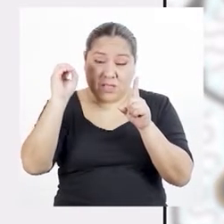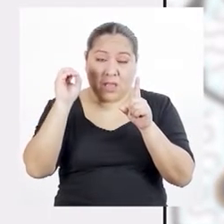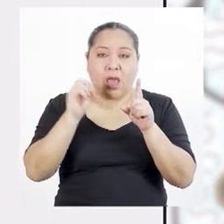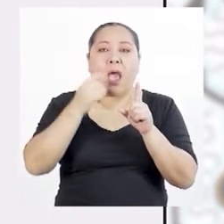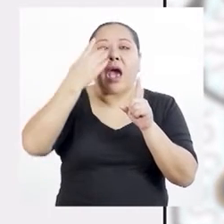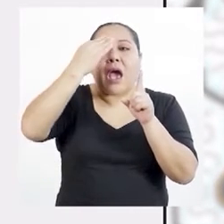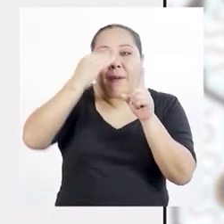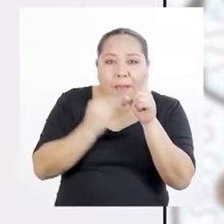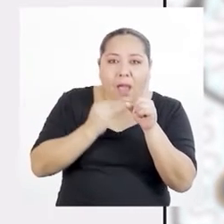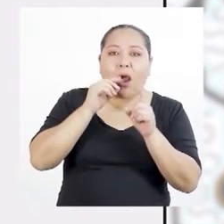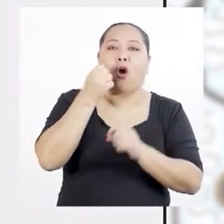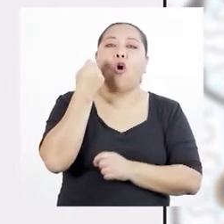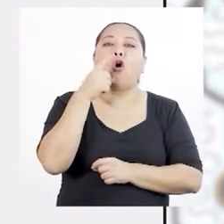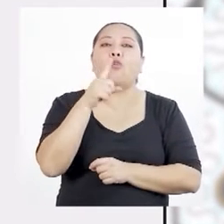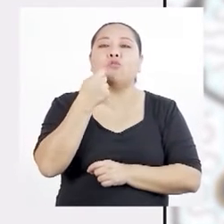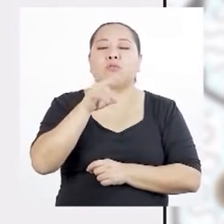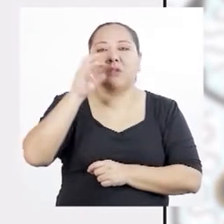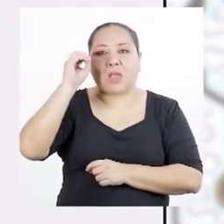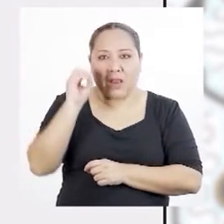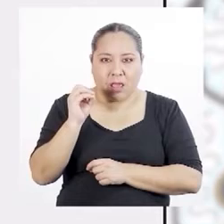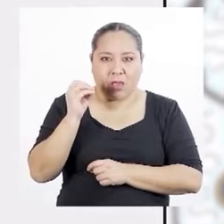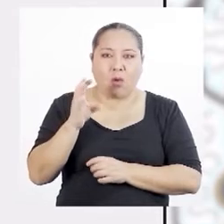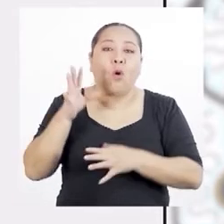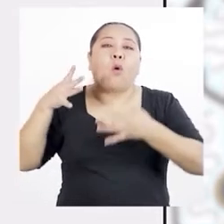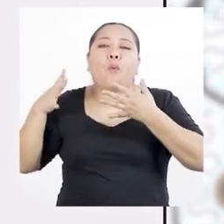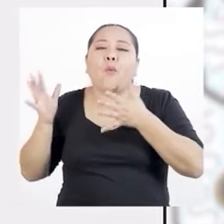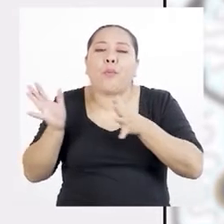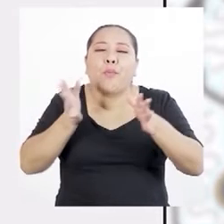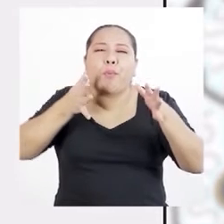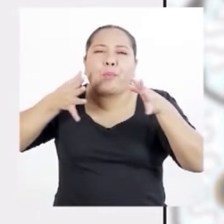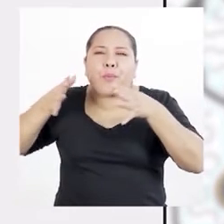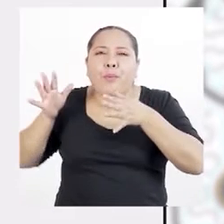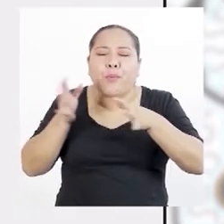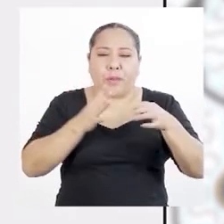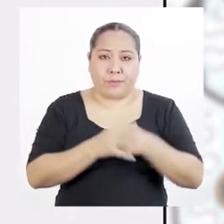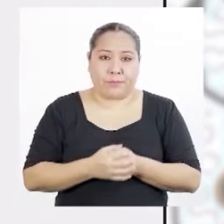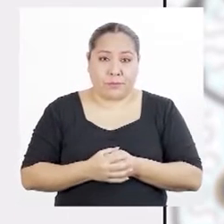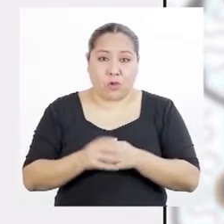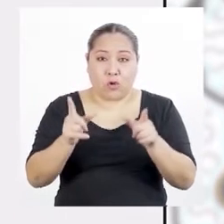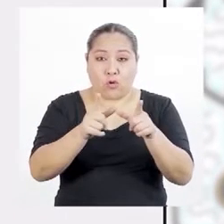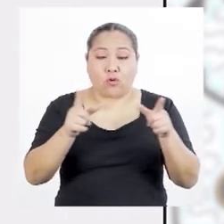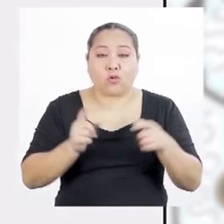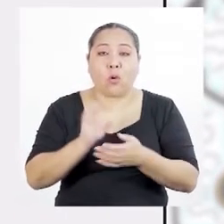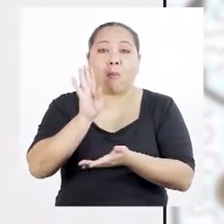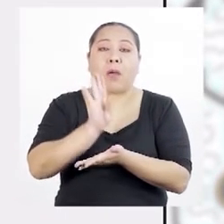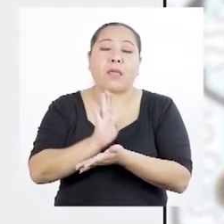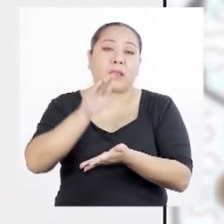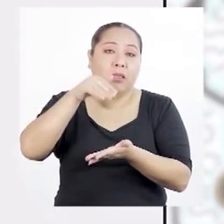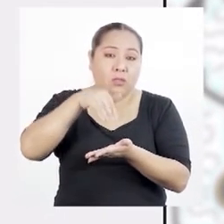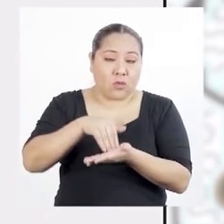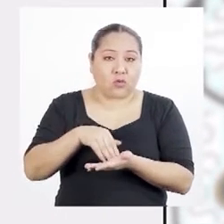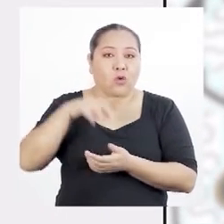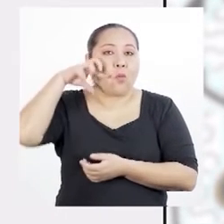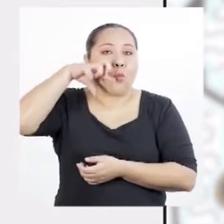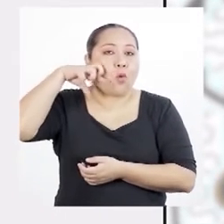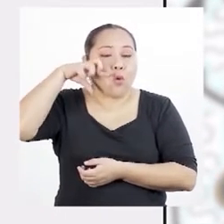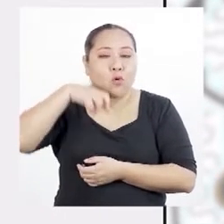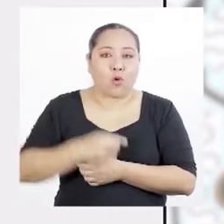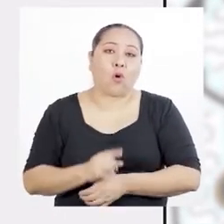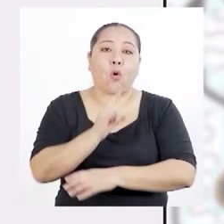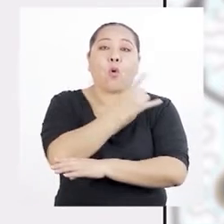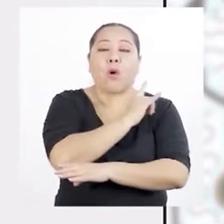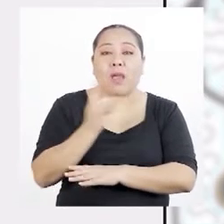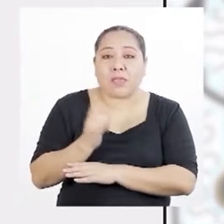a 11 grados centígrados por ingreso de aire frío. Los departamentos de Madre de Dios, Puno,